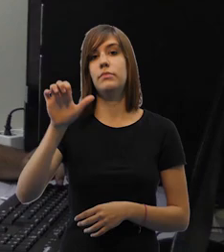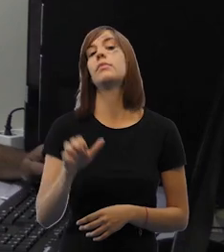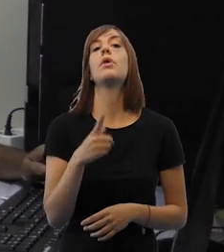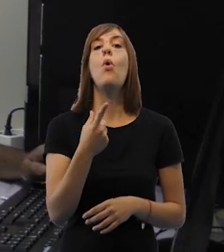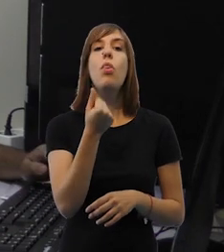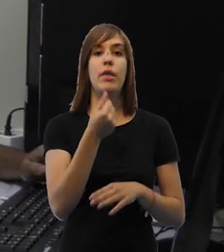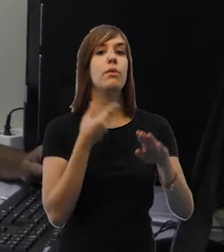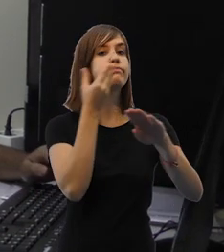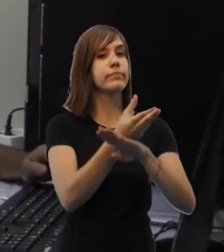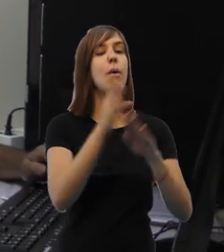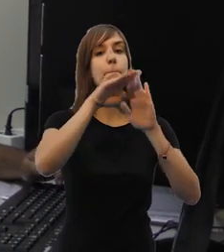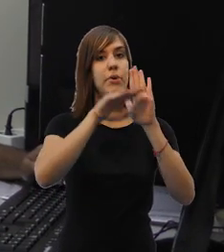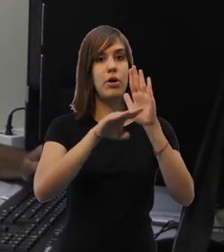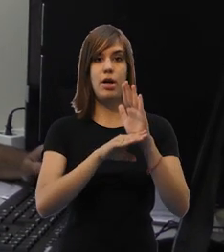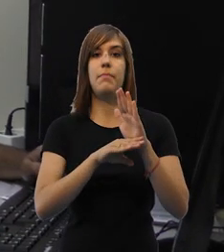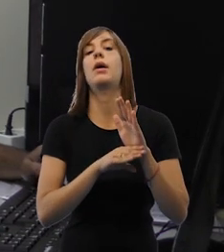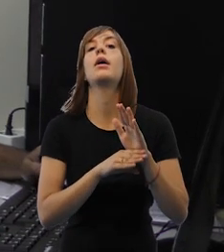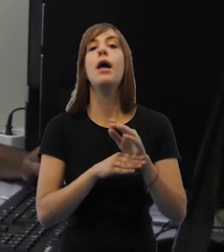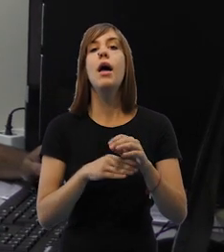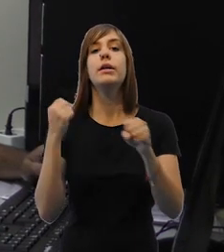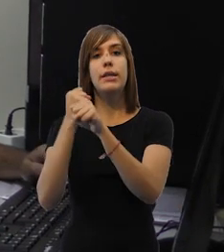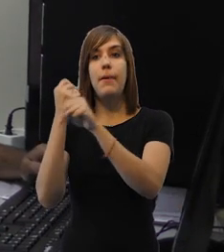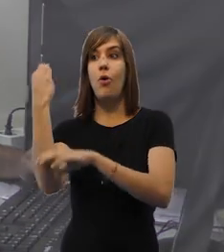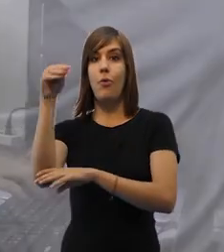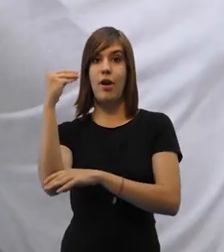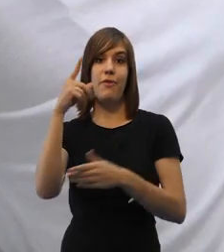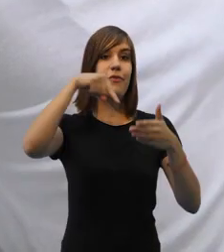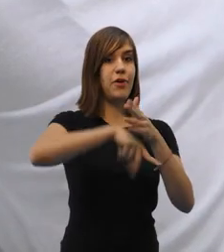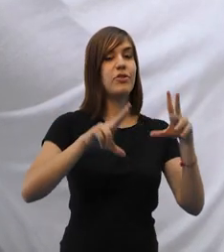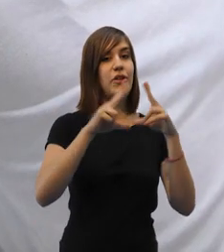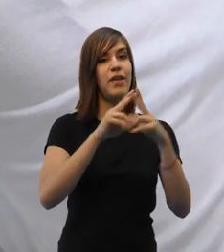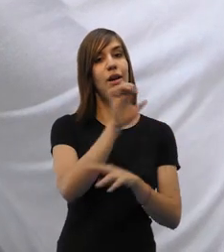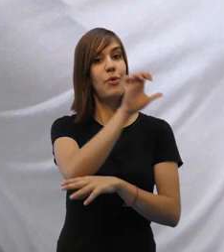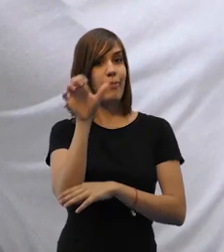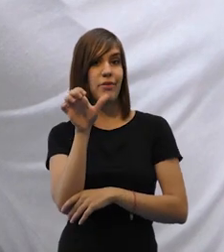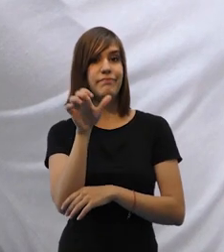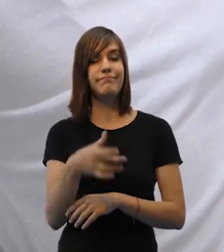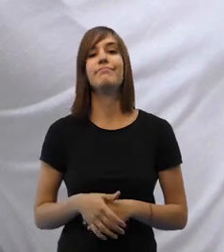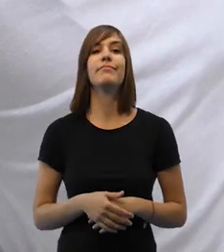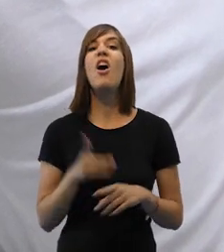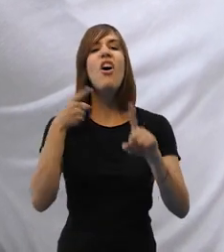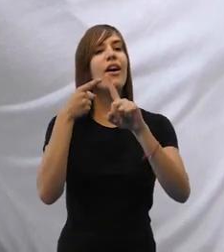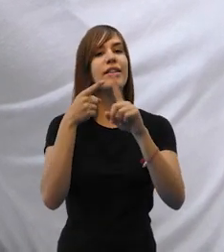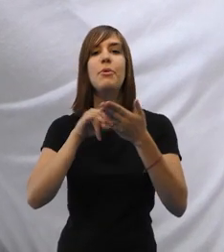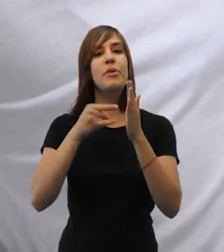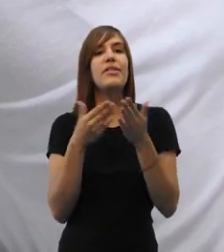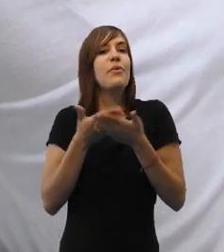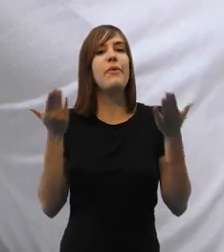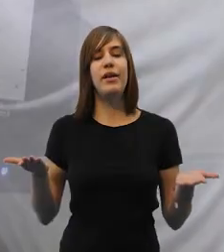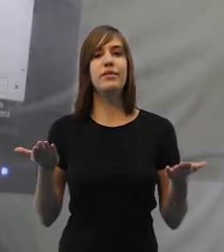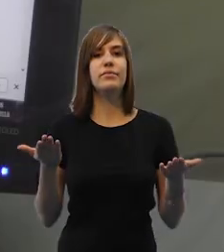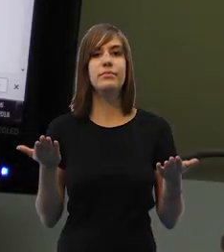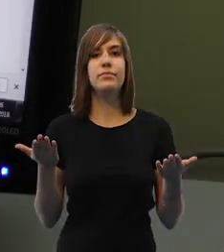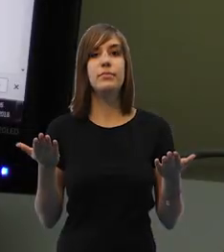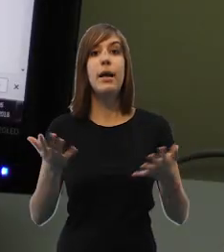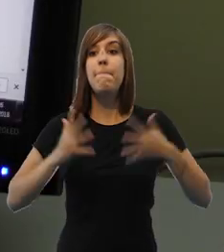una cofinanciación del Programa Operativo de Empleo Juvenil del Fondo Social Europeo. El objetivo del proyecto es el